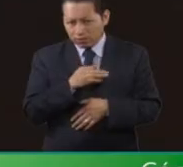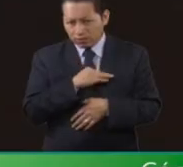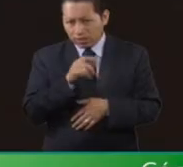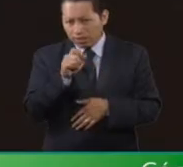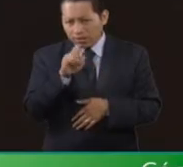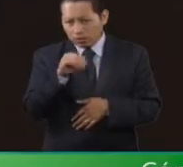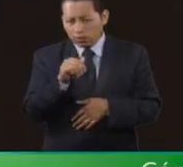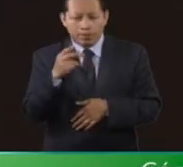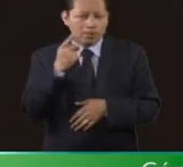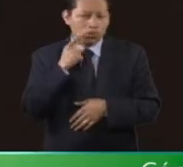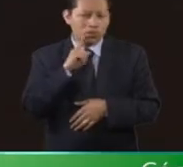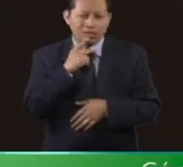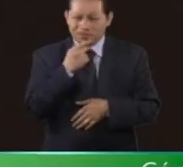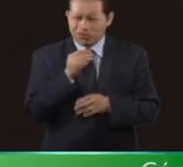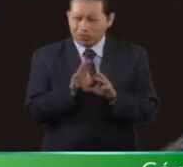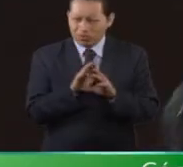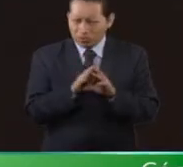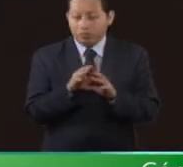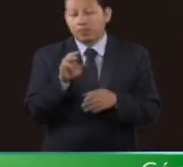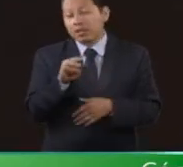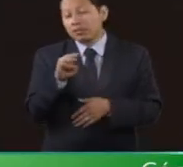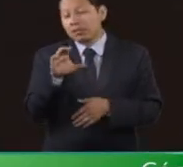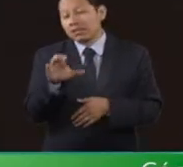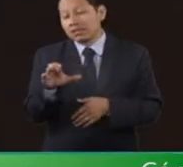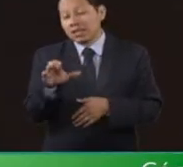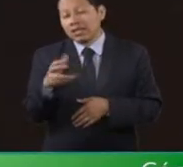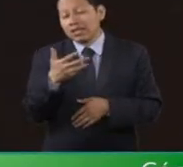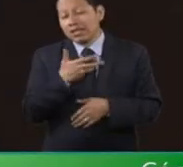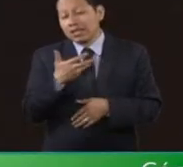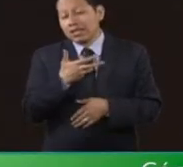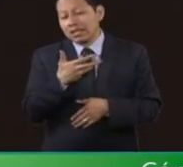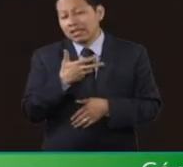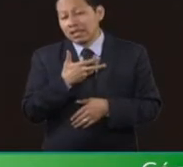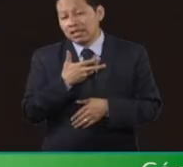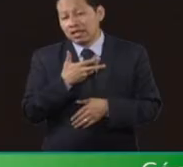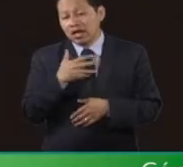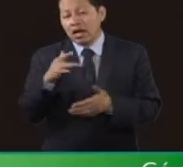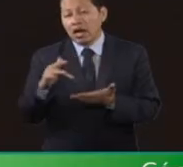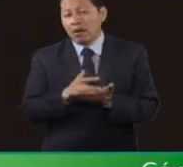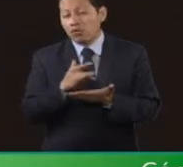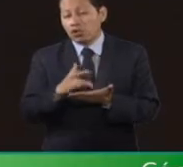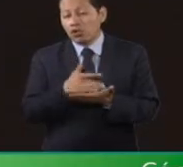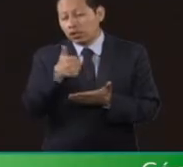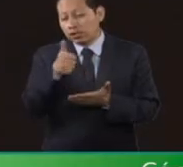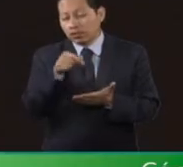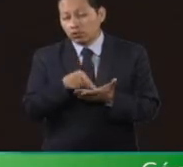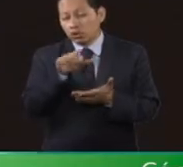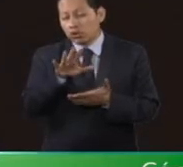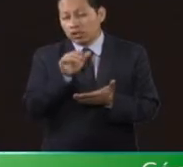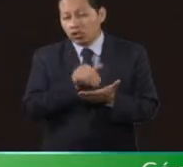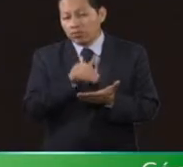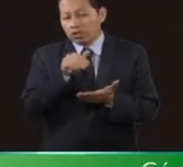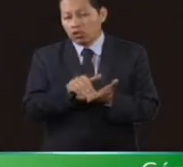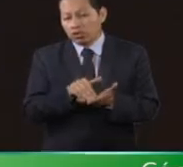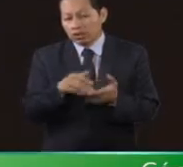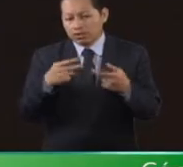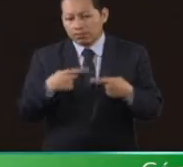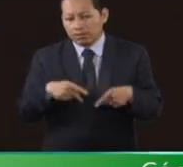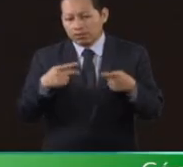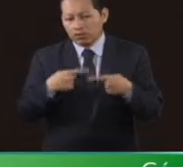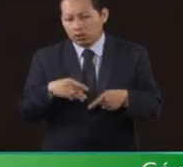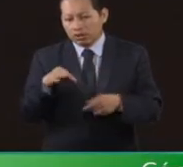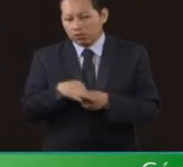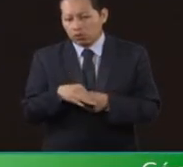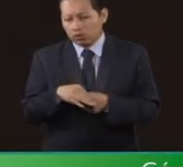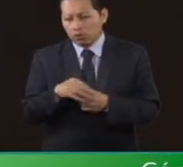29 legisladores? Y Movimiento Ciudadano, que tuvo el apoyo de 6.5 millones de habitantes, de